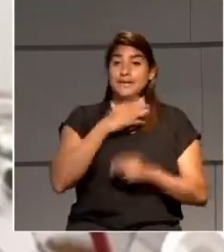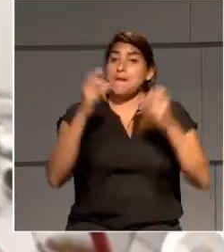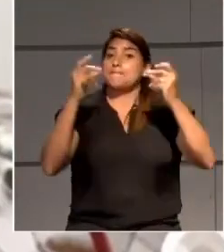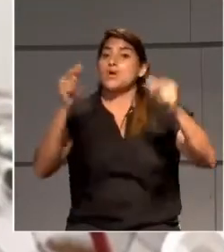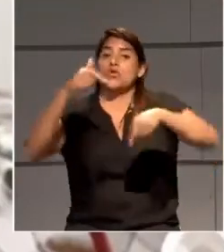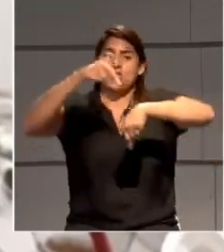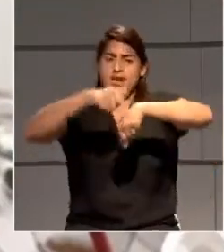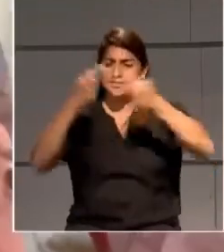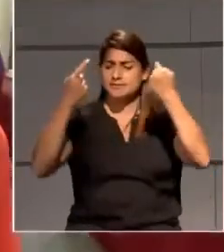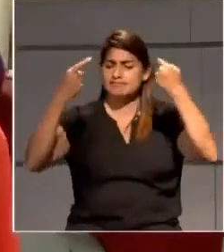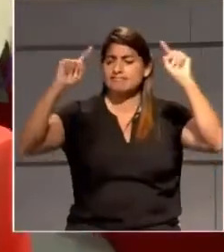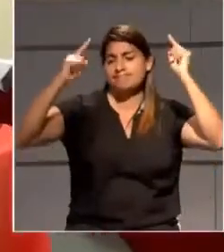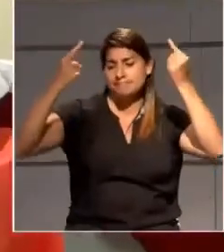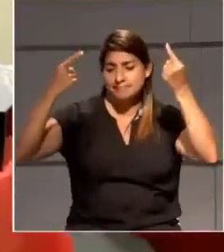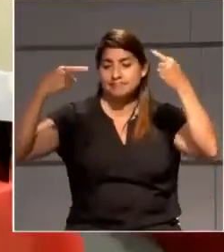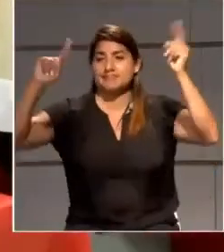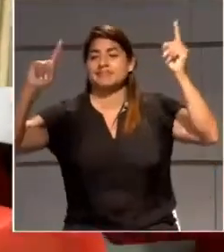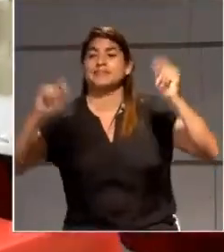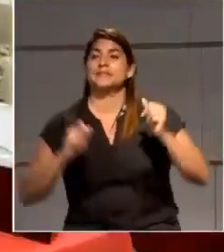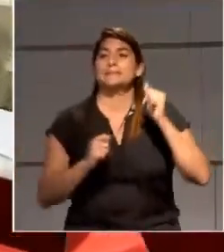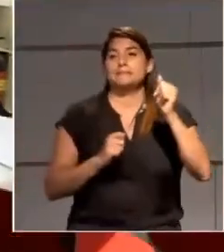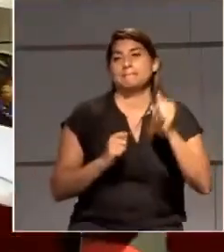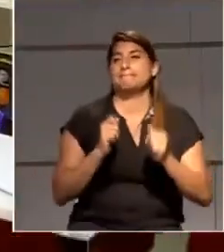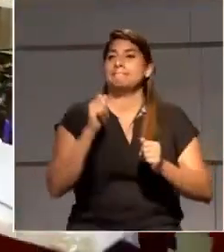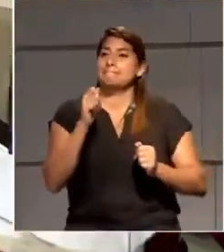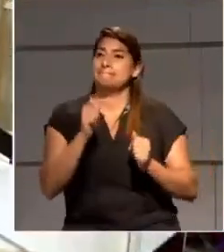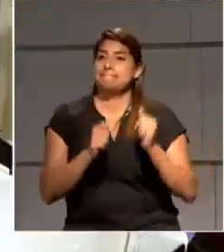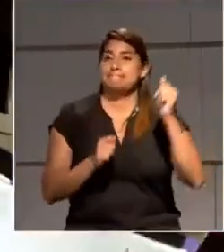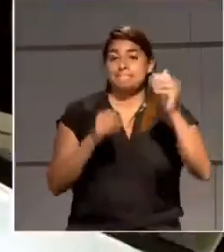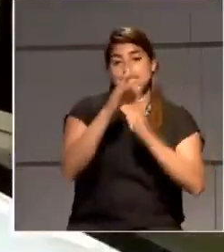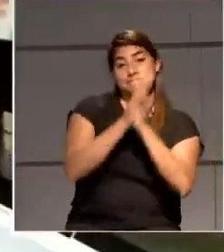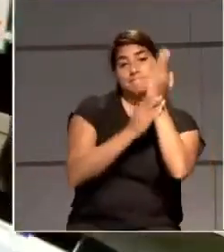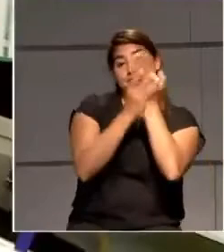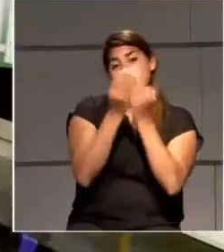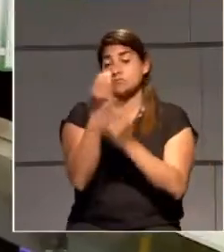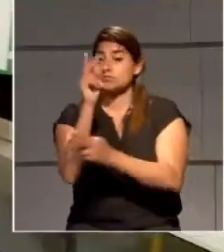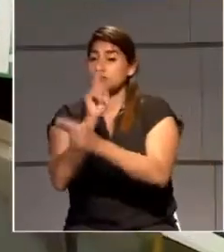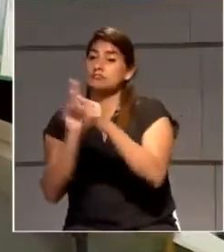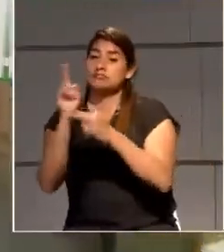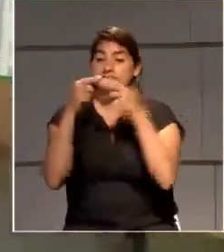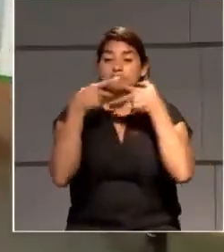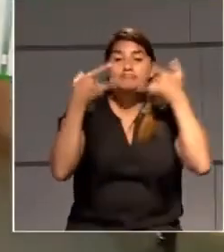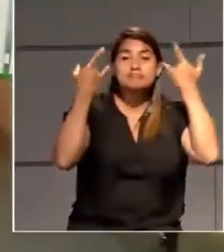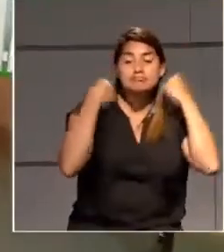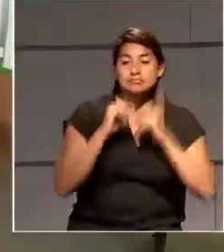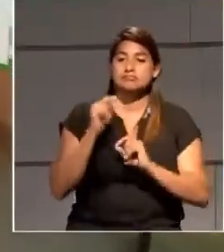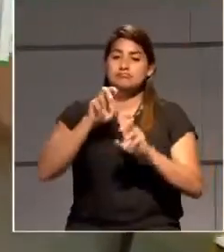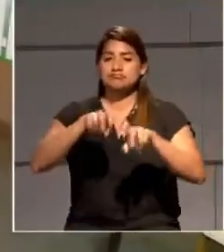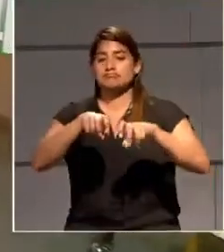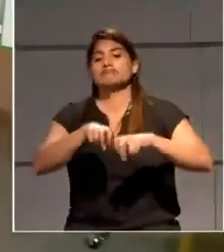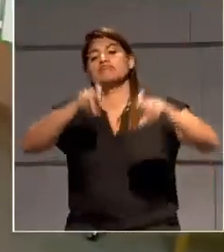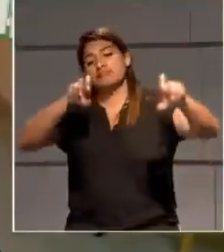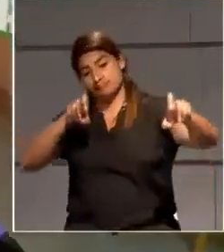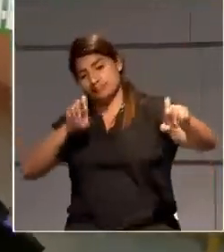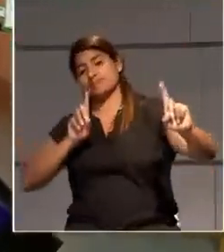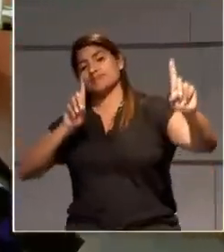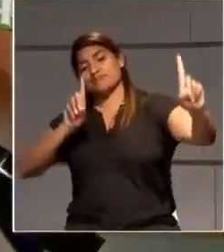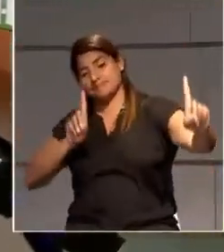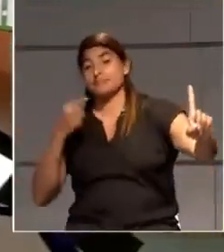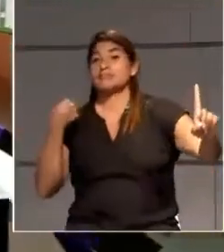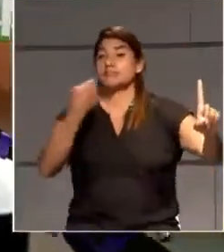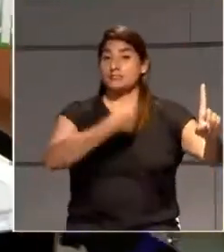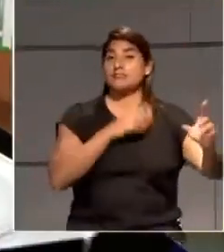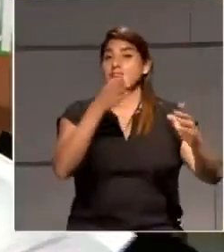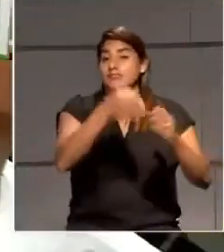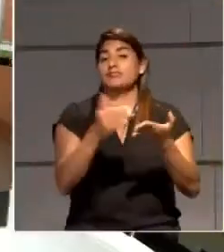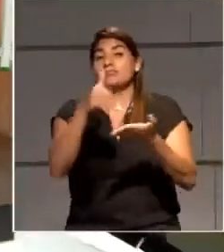mí. Pronto de esta vamos a salir. Me lavo las manos, uso mascarilla. Vos en tu silla y yo en la